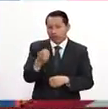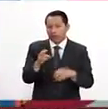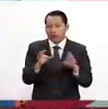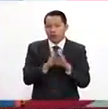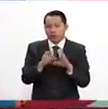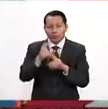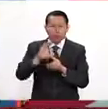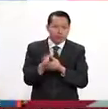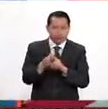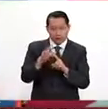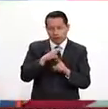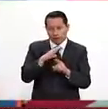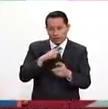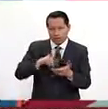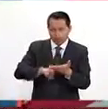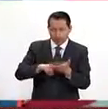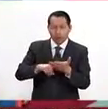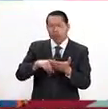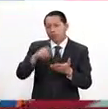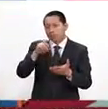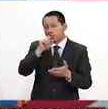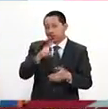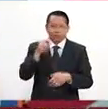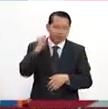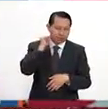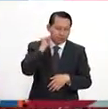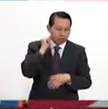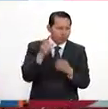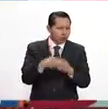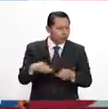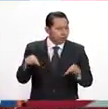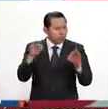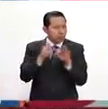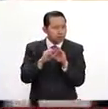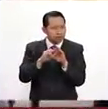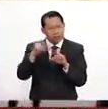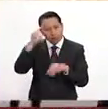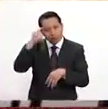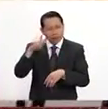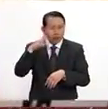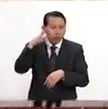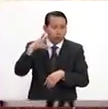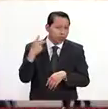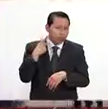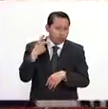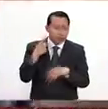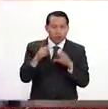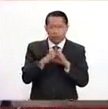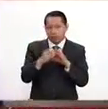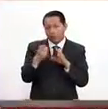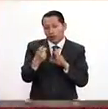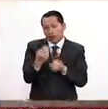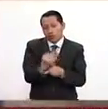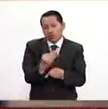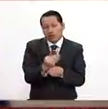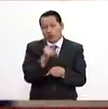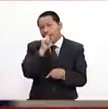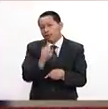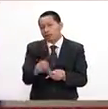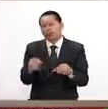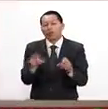Comité de Inteligencia de la Cámara de Representantes son tan relevantes y tan consecuentes para el futuro político, no solamente de ese momento, sino de